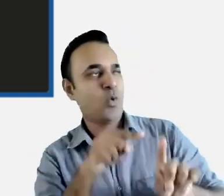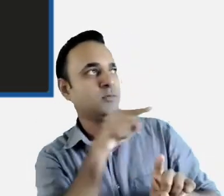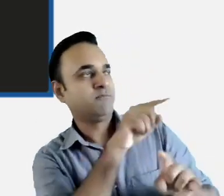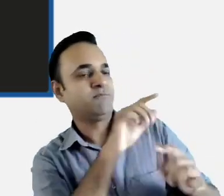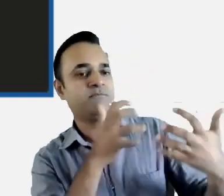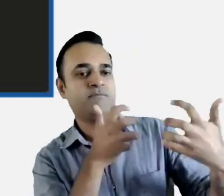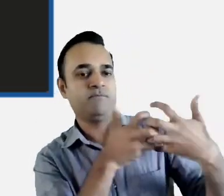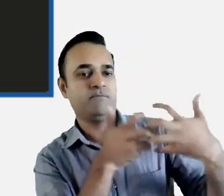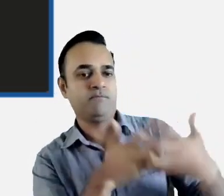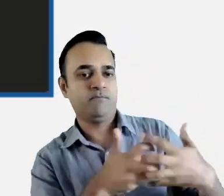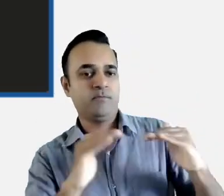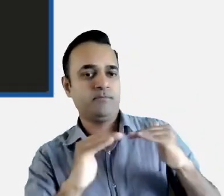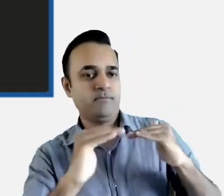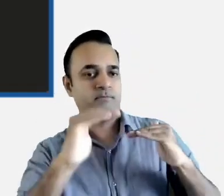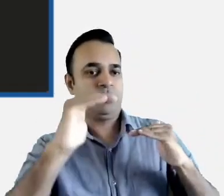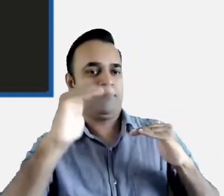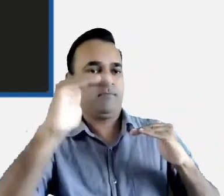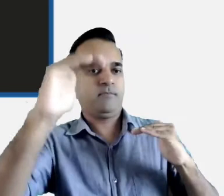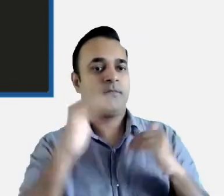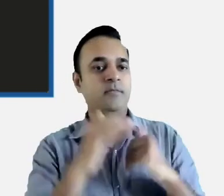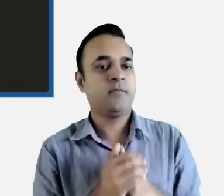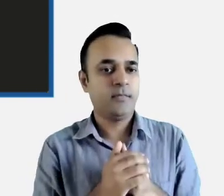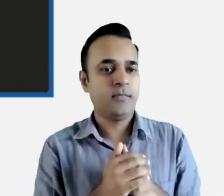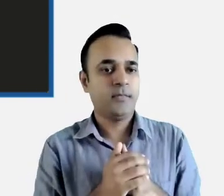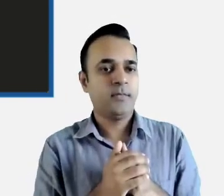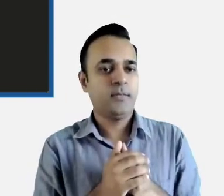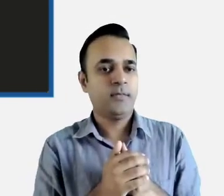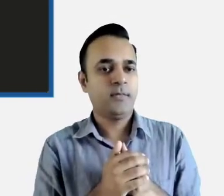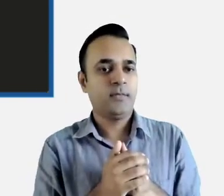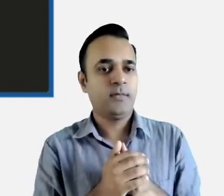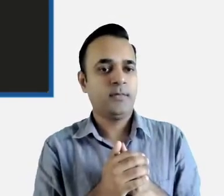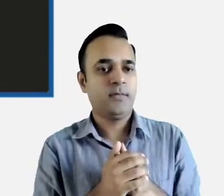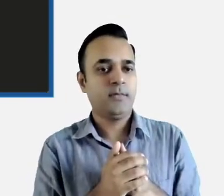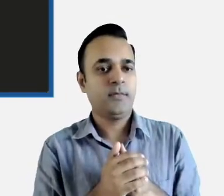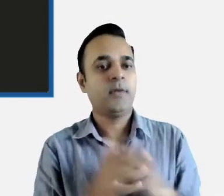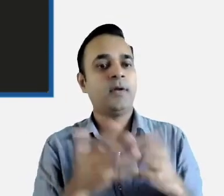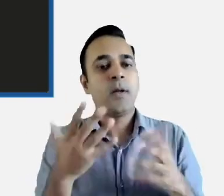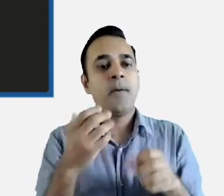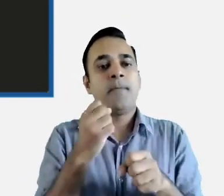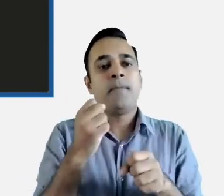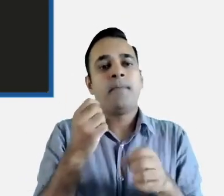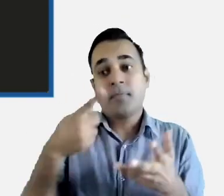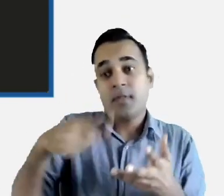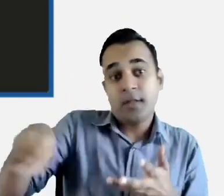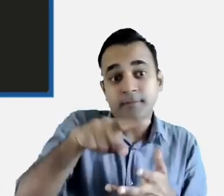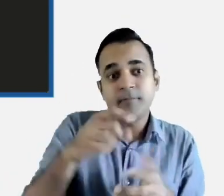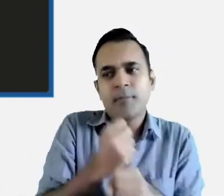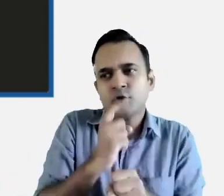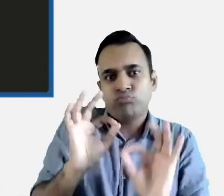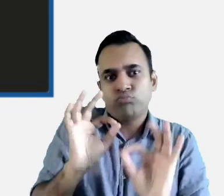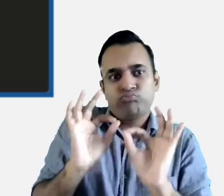En cuarto lugar, lo que llamamos soluciones multiescala, considerando niveles nacionales, pero